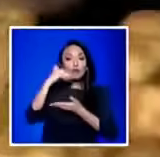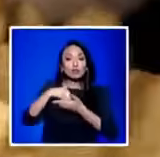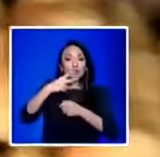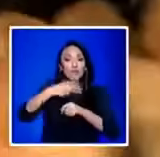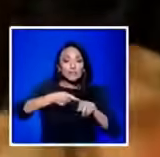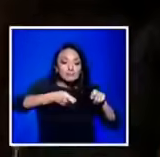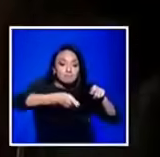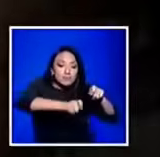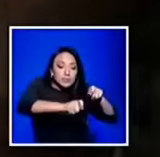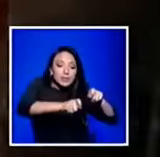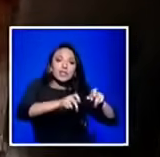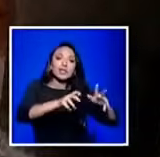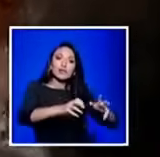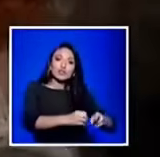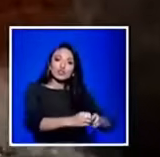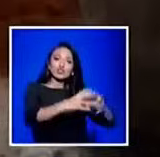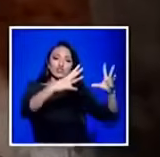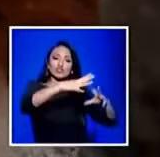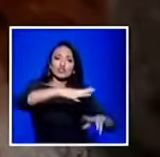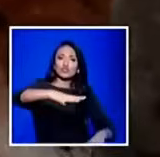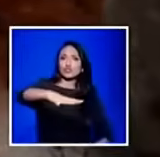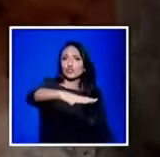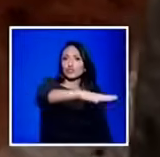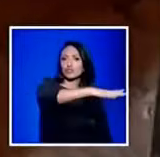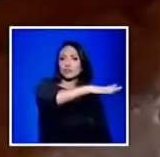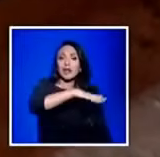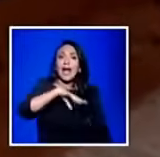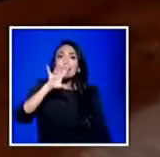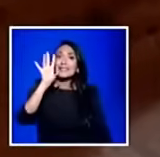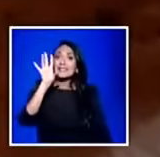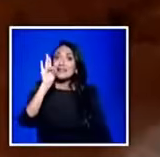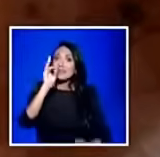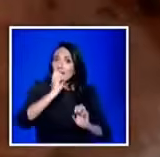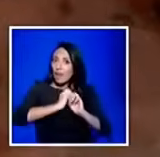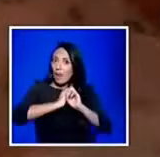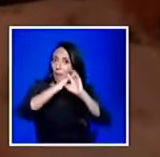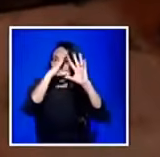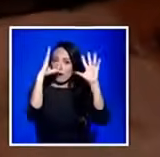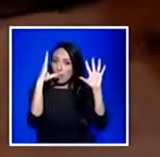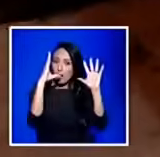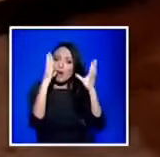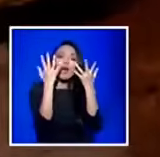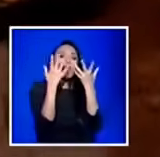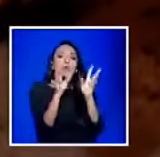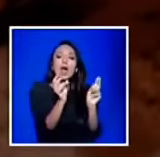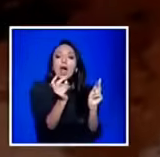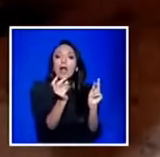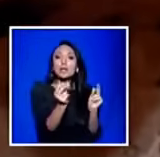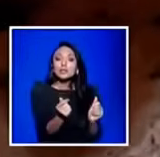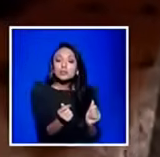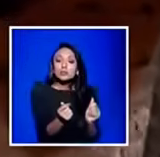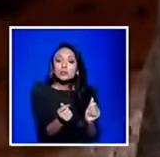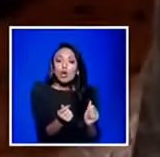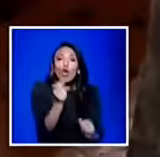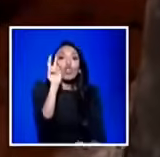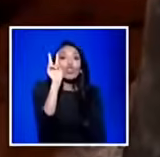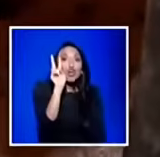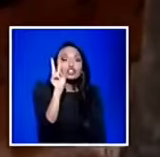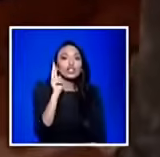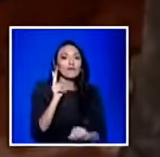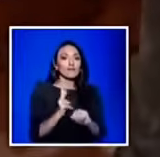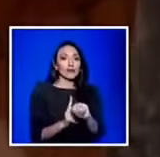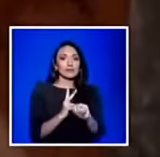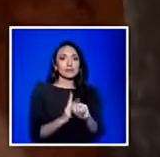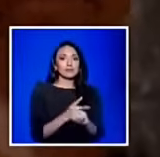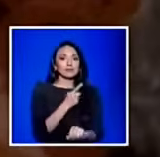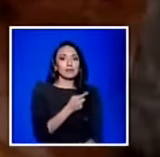mirando, y sale al otro día a las 7 de la mañana, asado dos veces. Y claro,